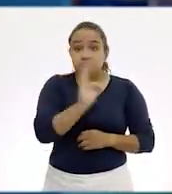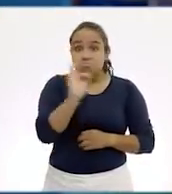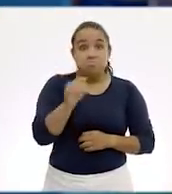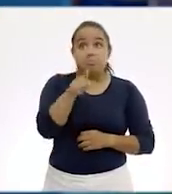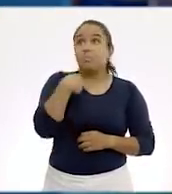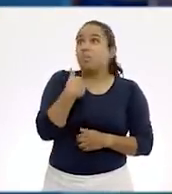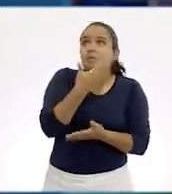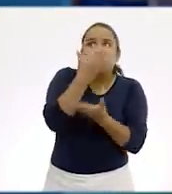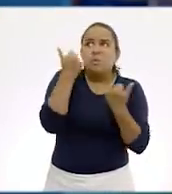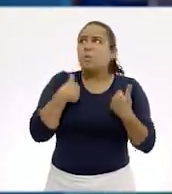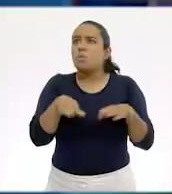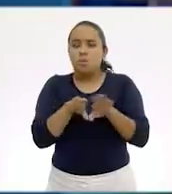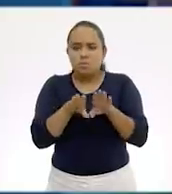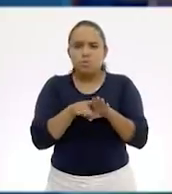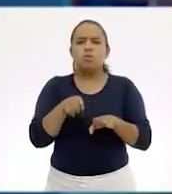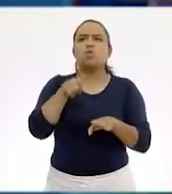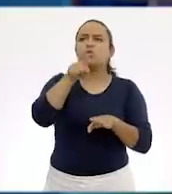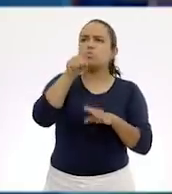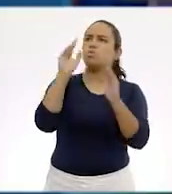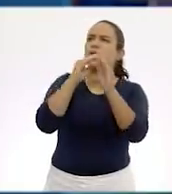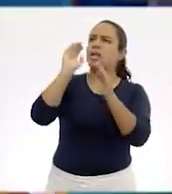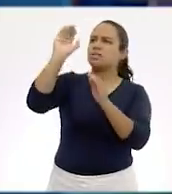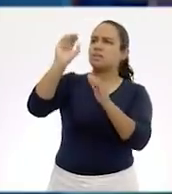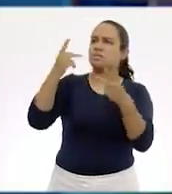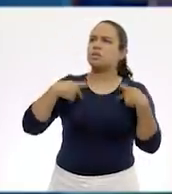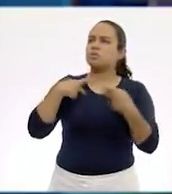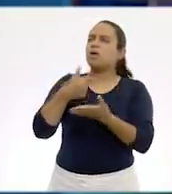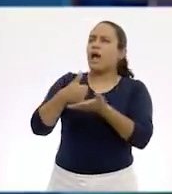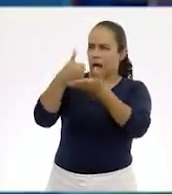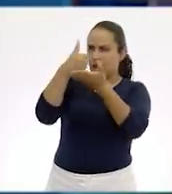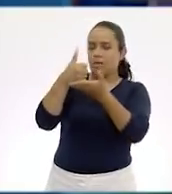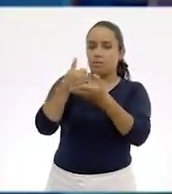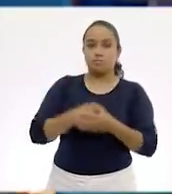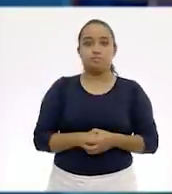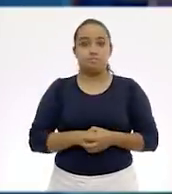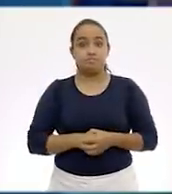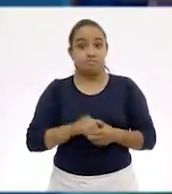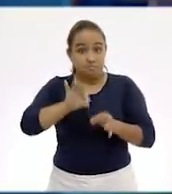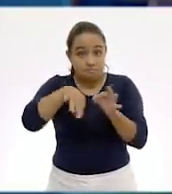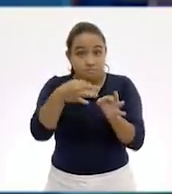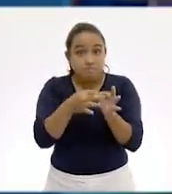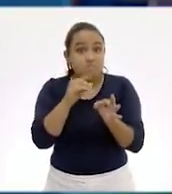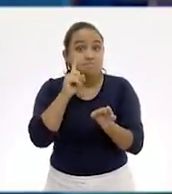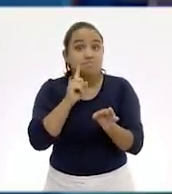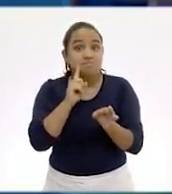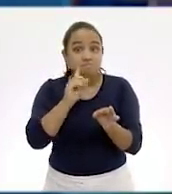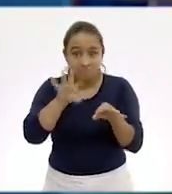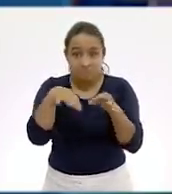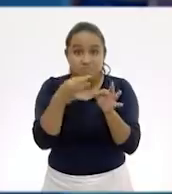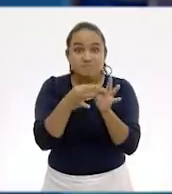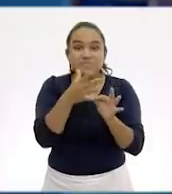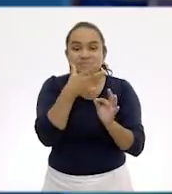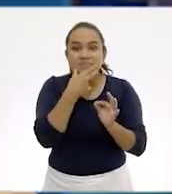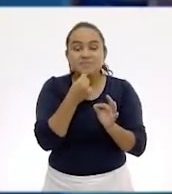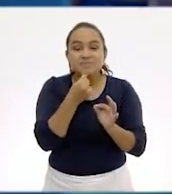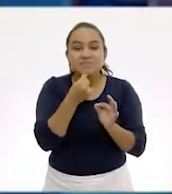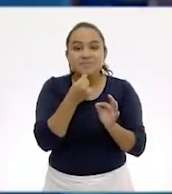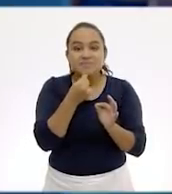sabes cómo hacerlo, pide ayuda en casa. ¿Lista?